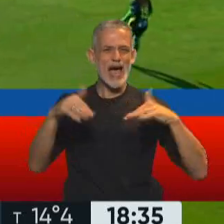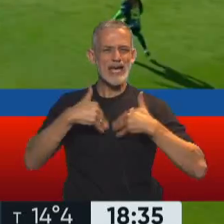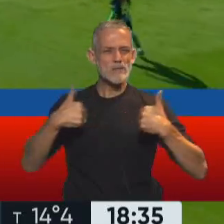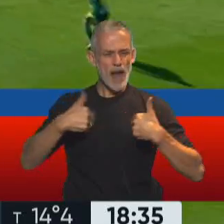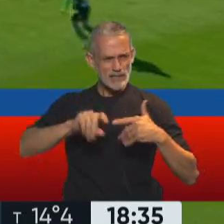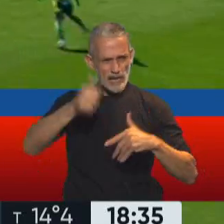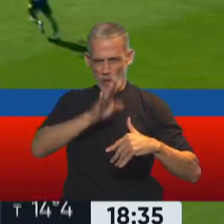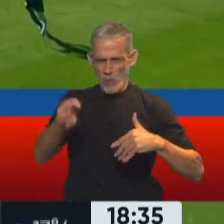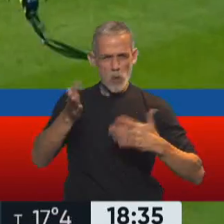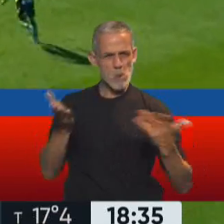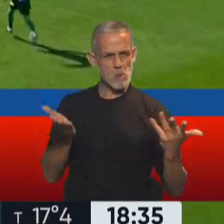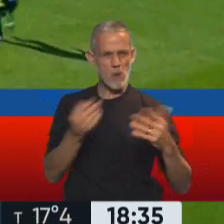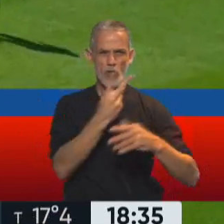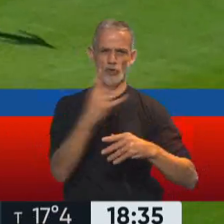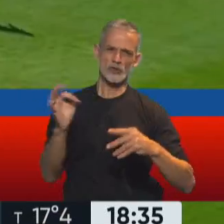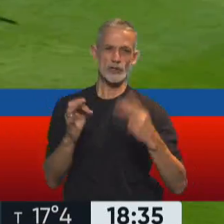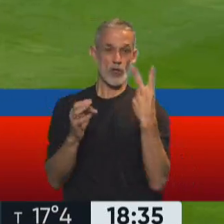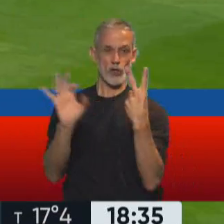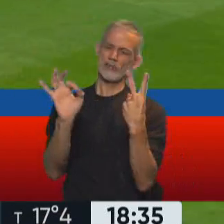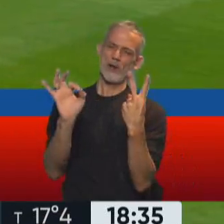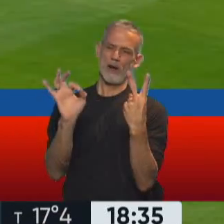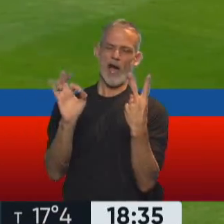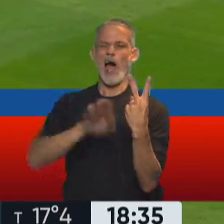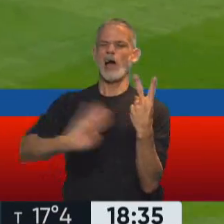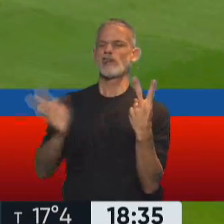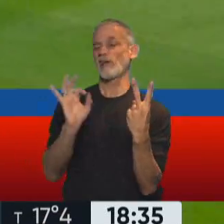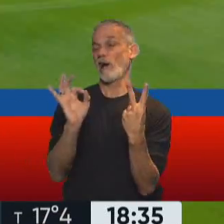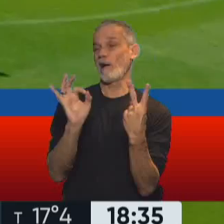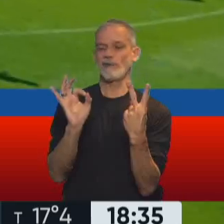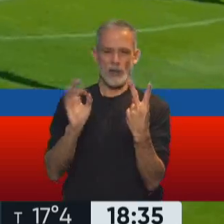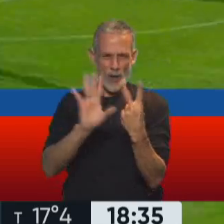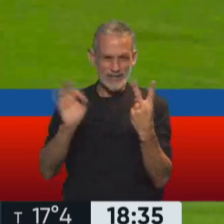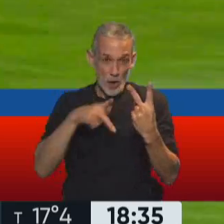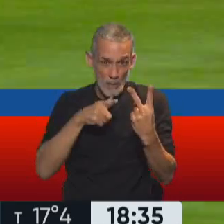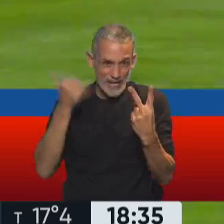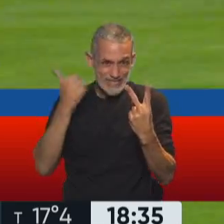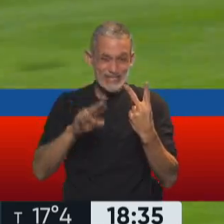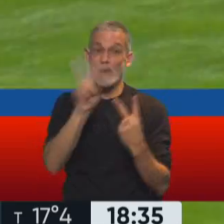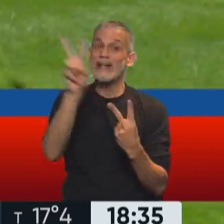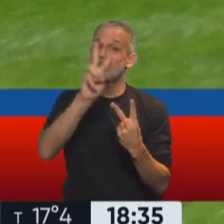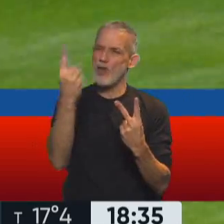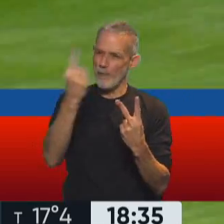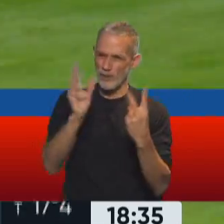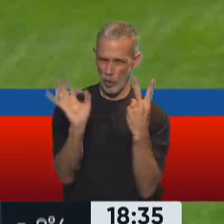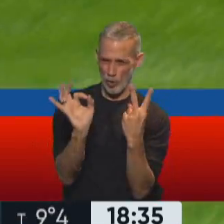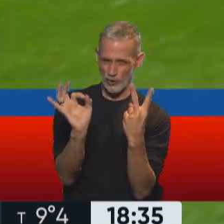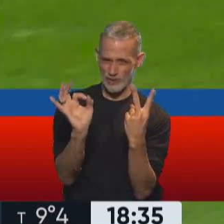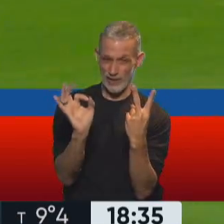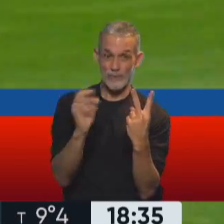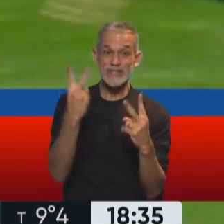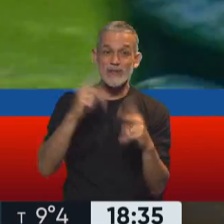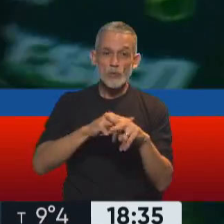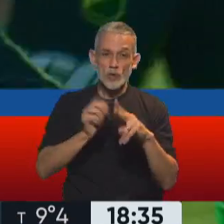grima la plata era 2 a 0 parecía el final 2 a 0 fíjate 22 minutos del segundo tiempo